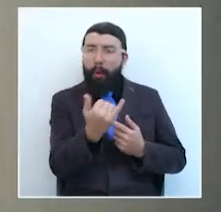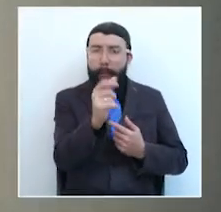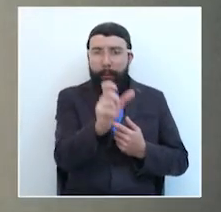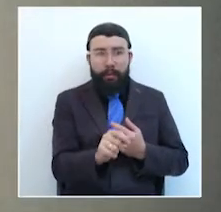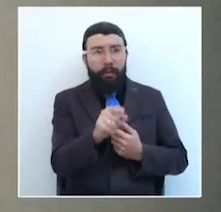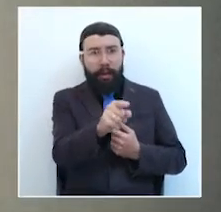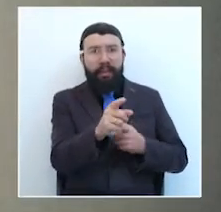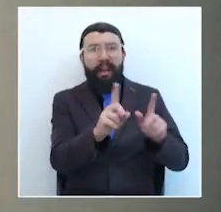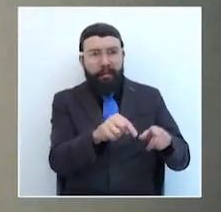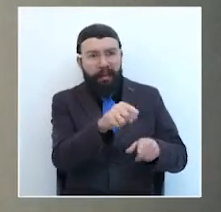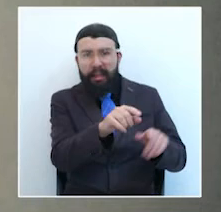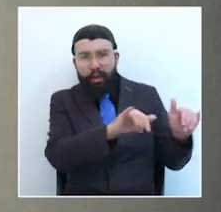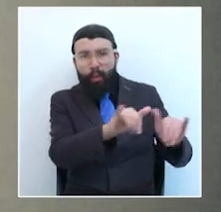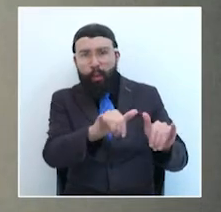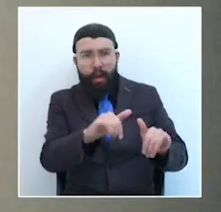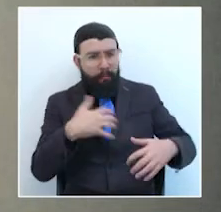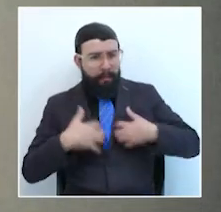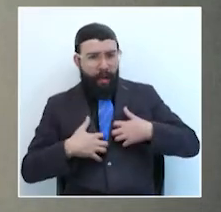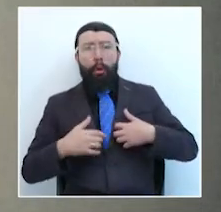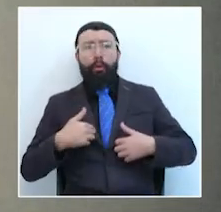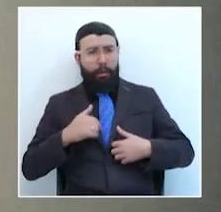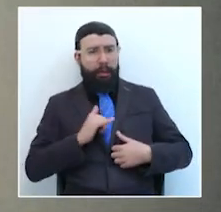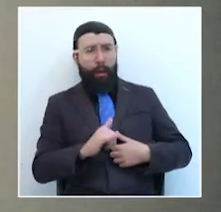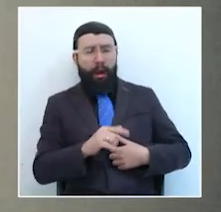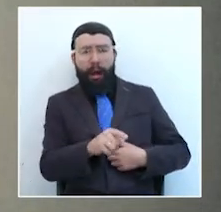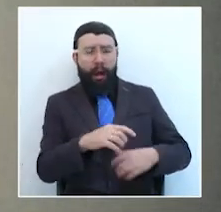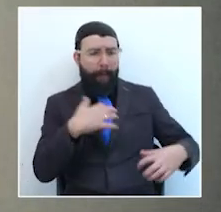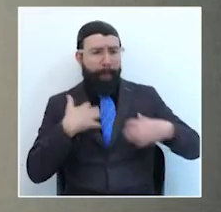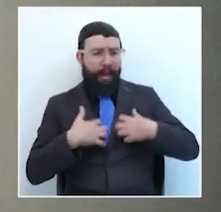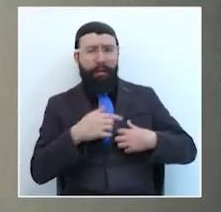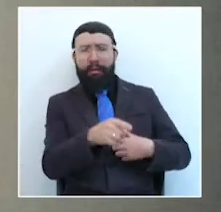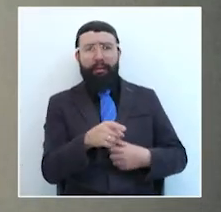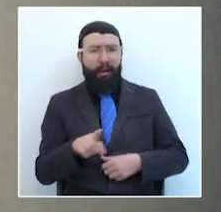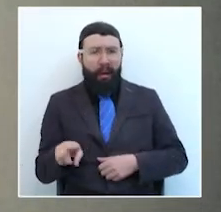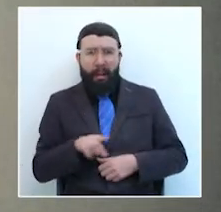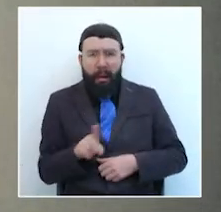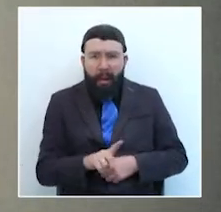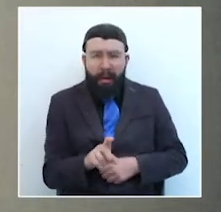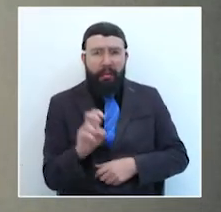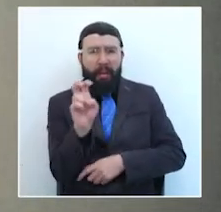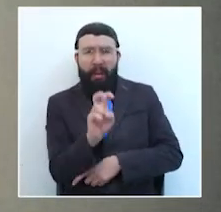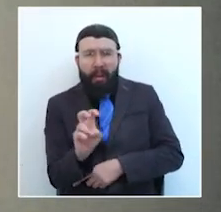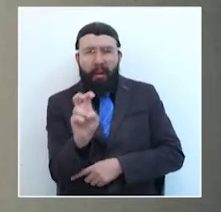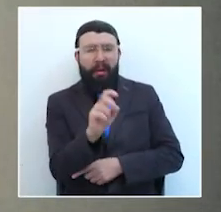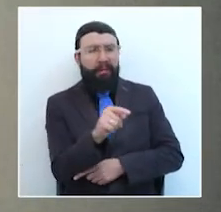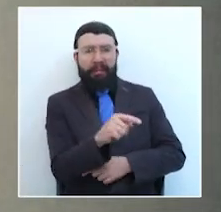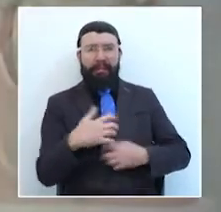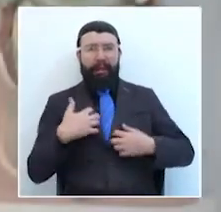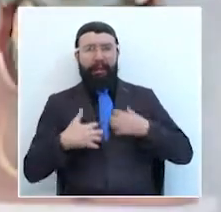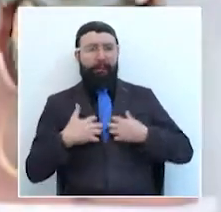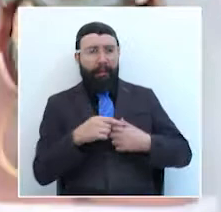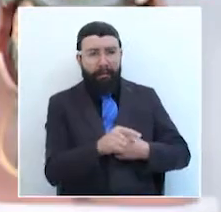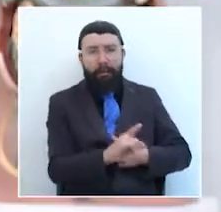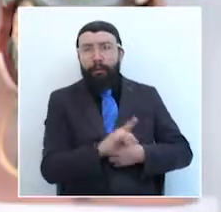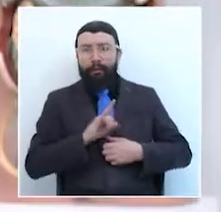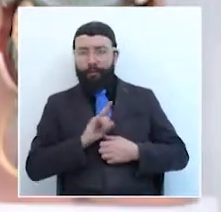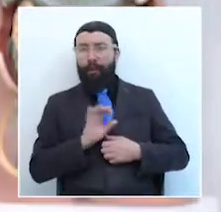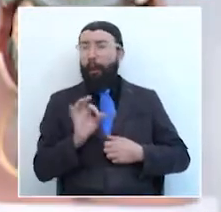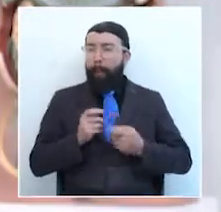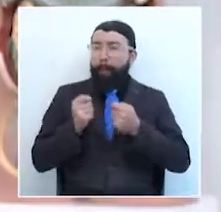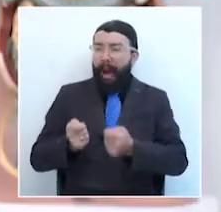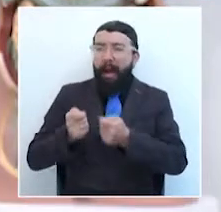de pronto algún objeto o miedo algún animal o alguna situación y que se puede ir transmitiendo